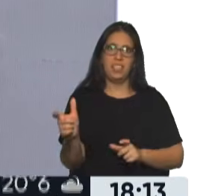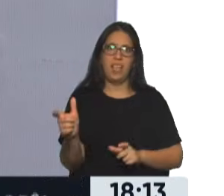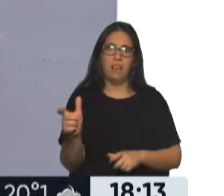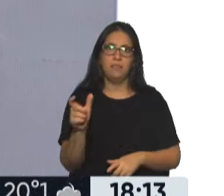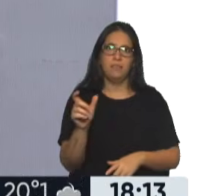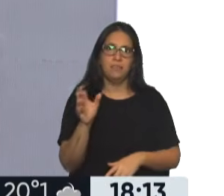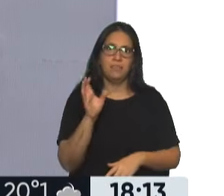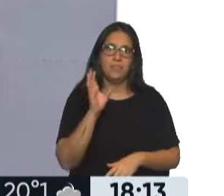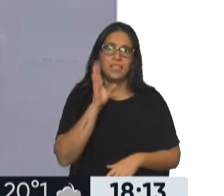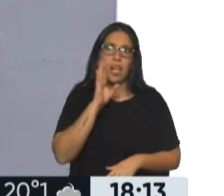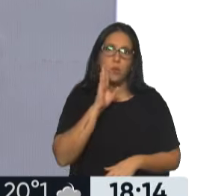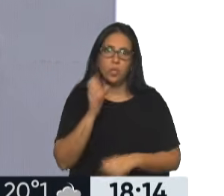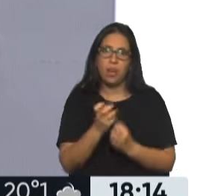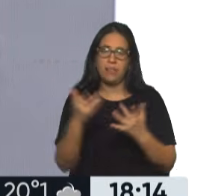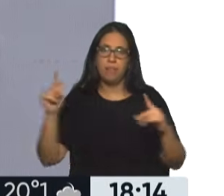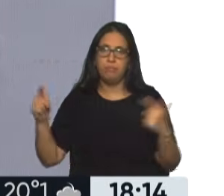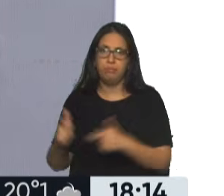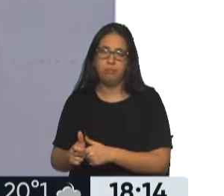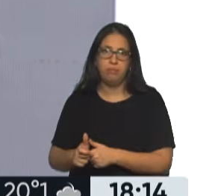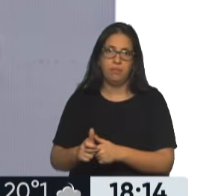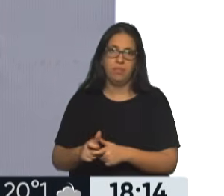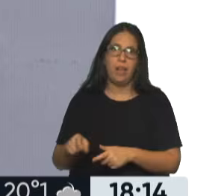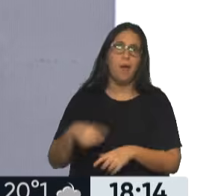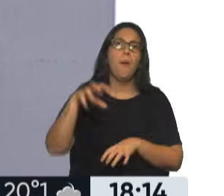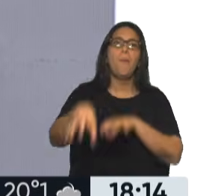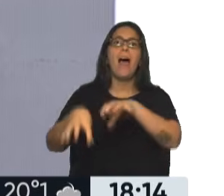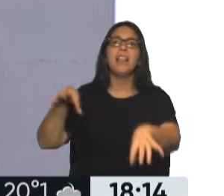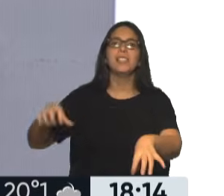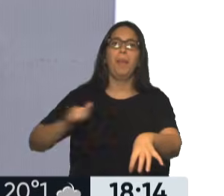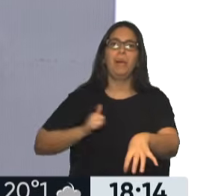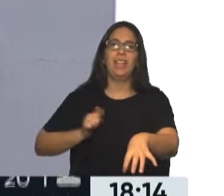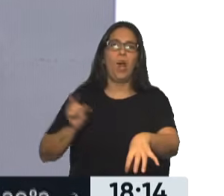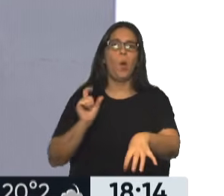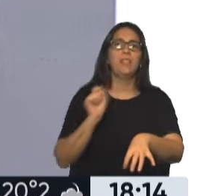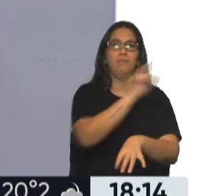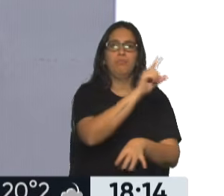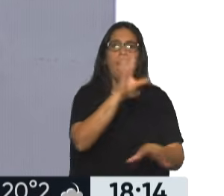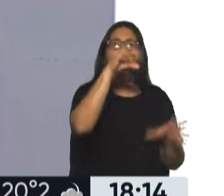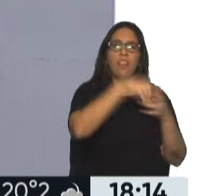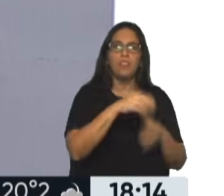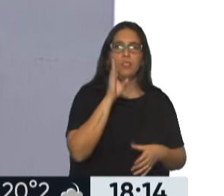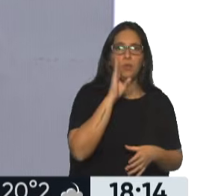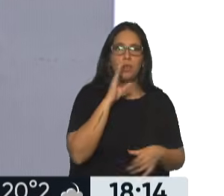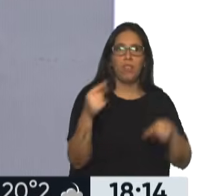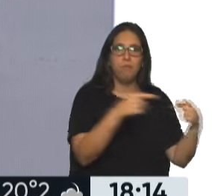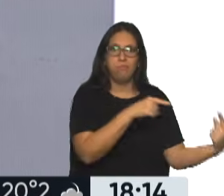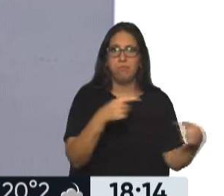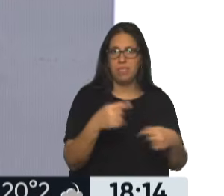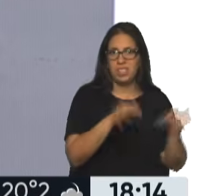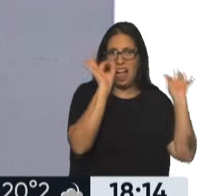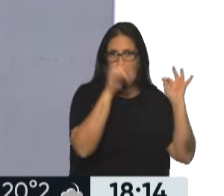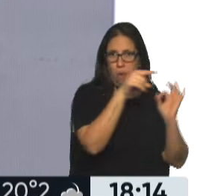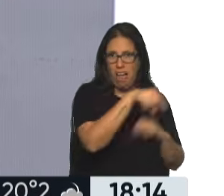país, ¿no? Digo, por eso también los países del Golfo están queriendo que esto se llegue a buen puerto, que por lo menos se finalicen los